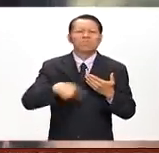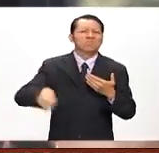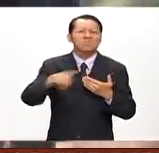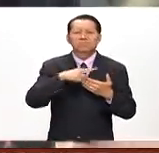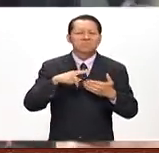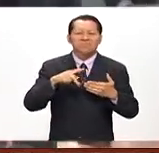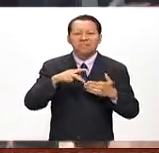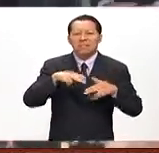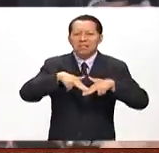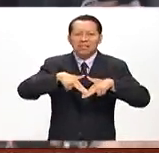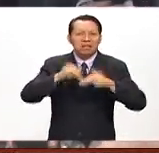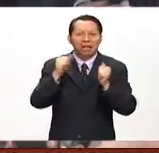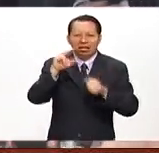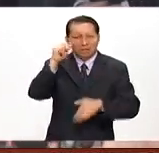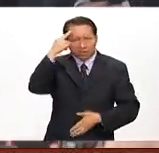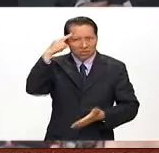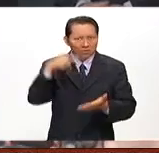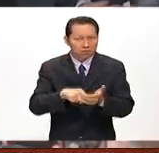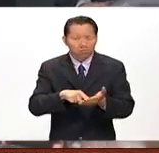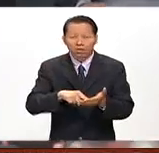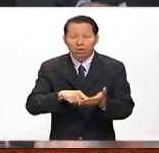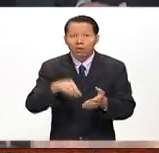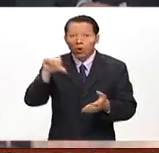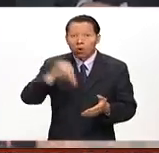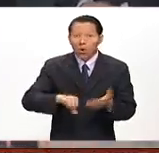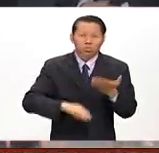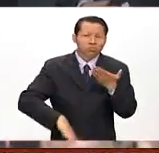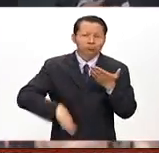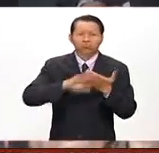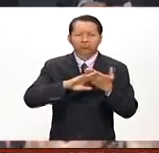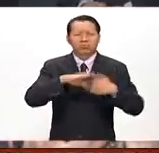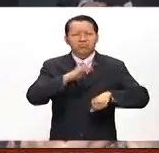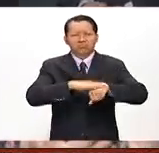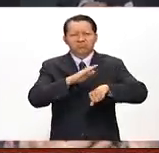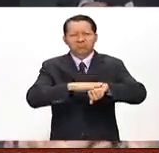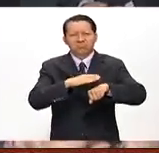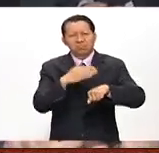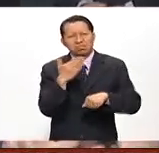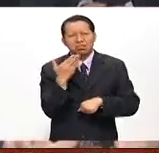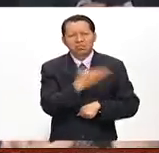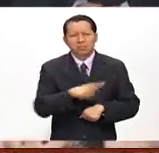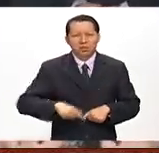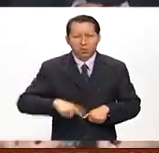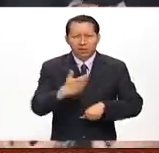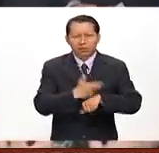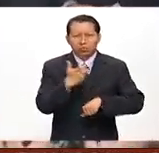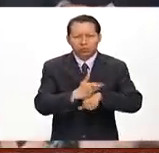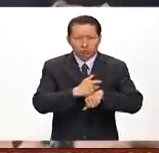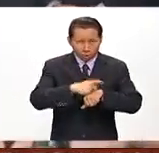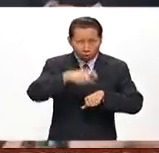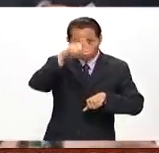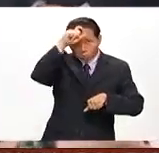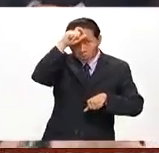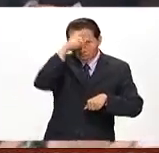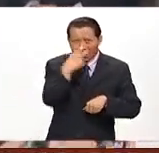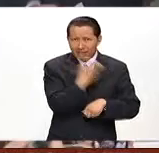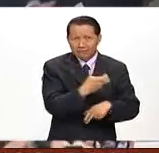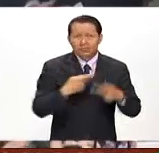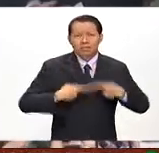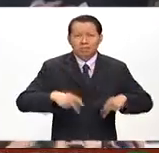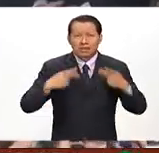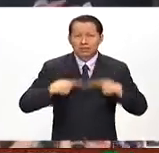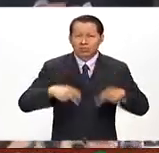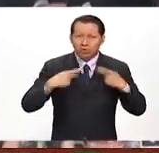Hoy, después de su intento de golpe, llamo al gobierno de Estados Unidos a entregar a Turquía a esta persona que está